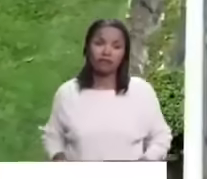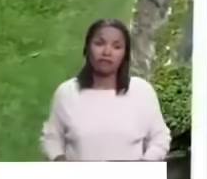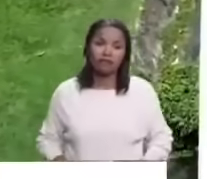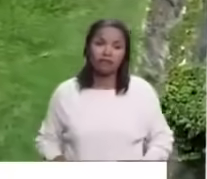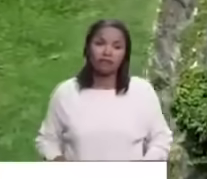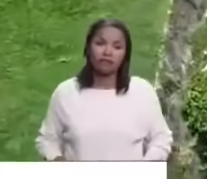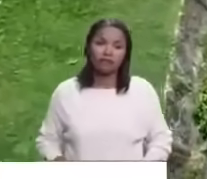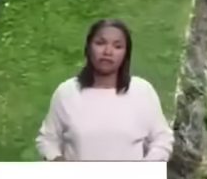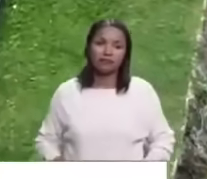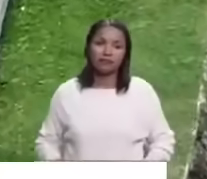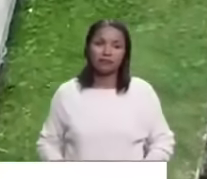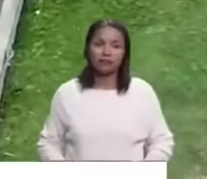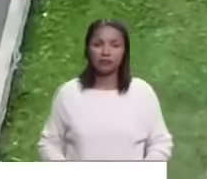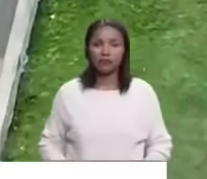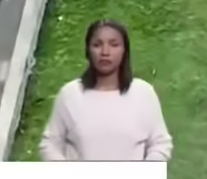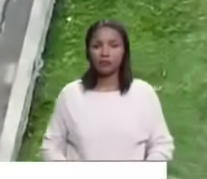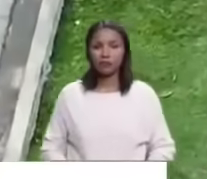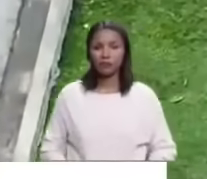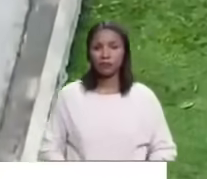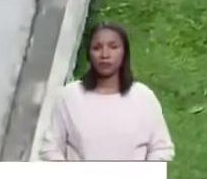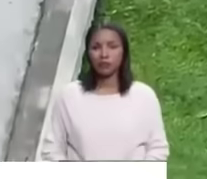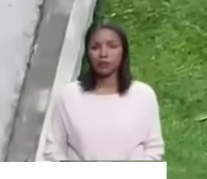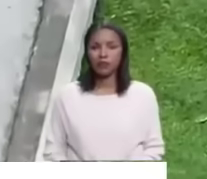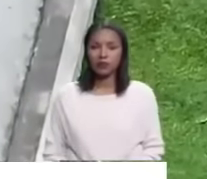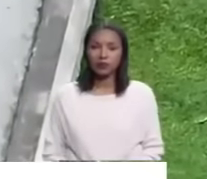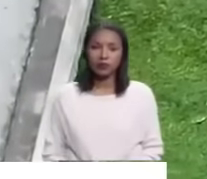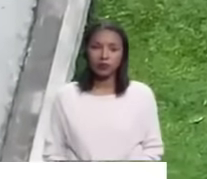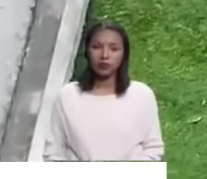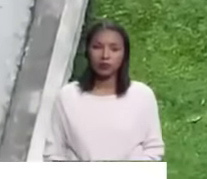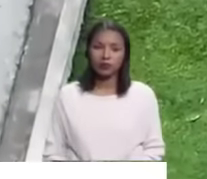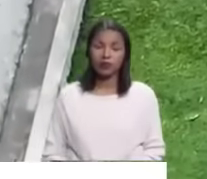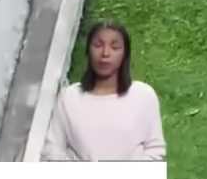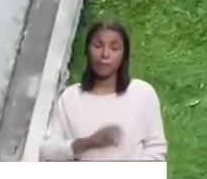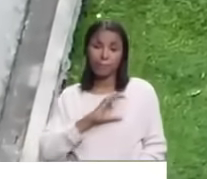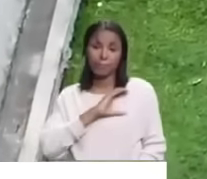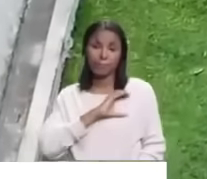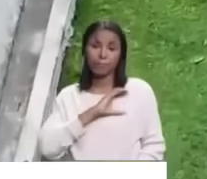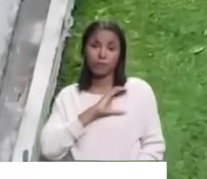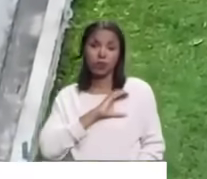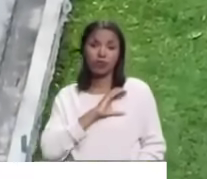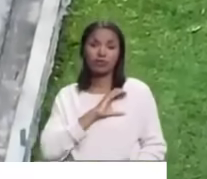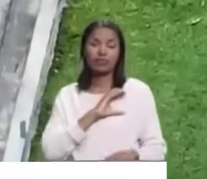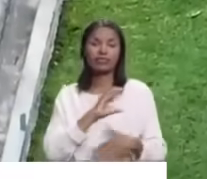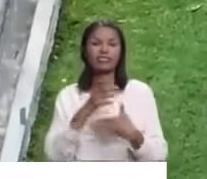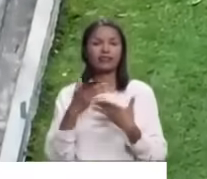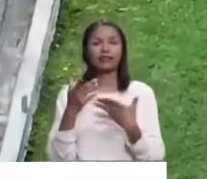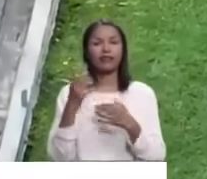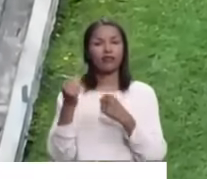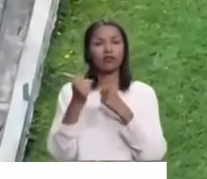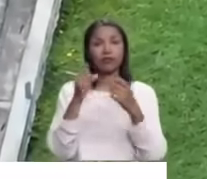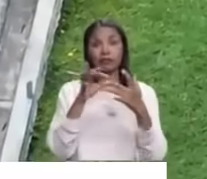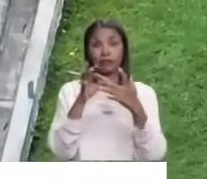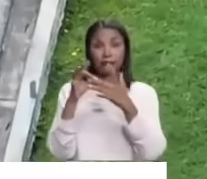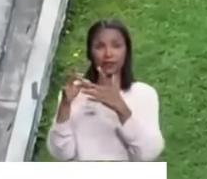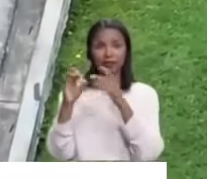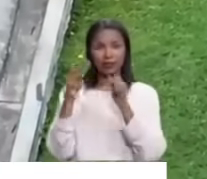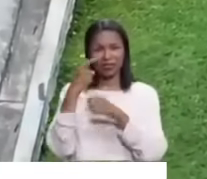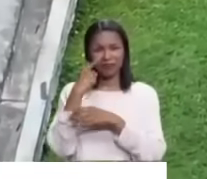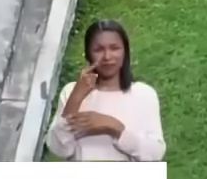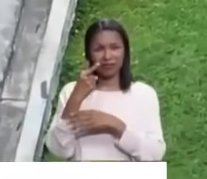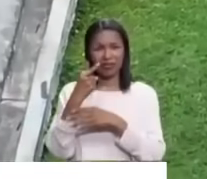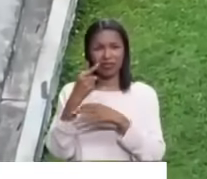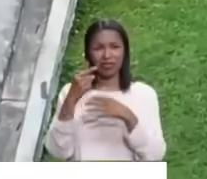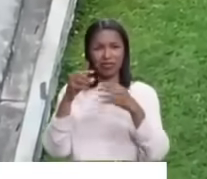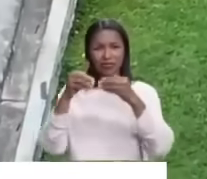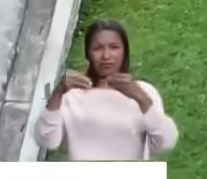y de Fuerzas Especiales sobre todo, porque acá se está dando, pues ellos están preparando un equipo